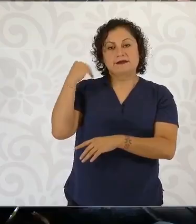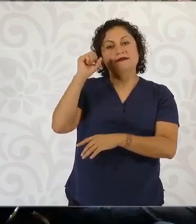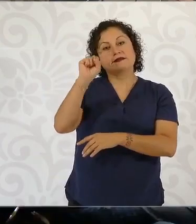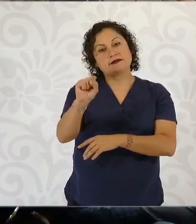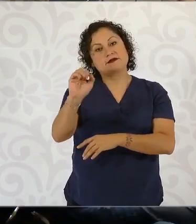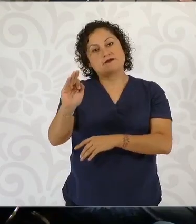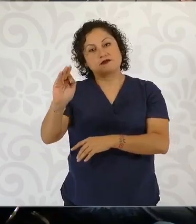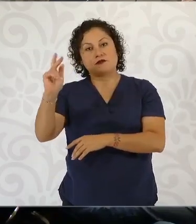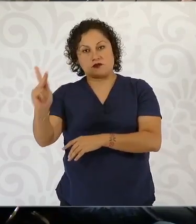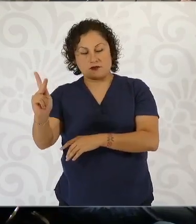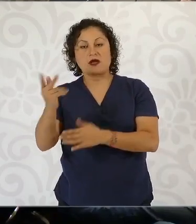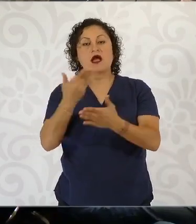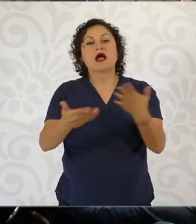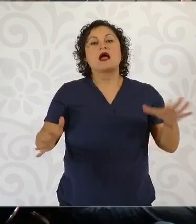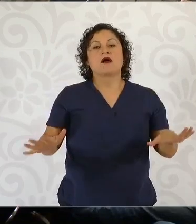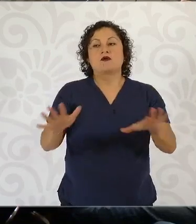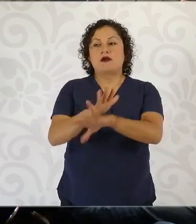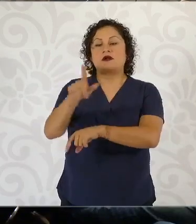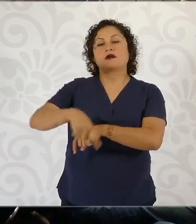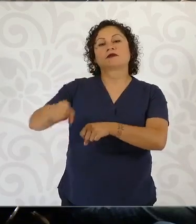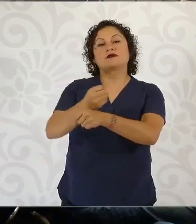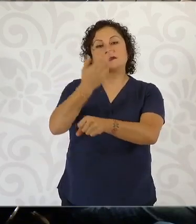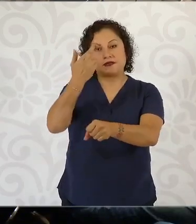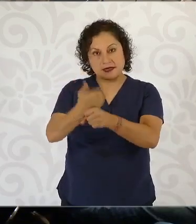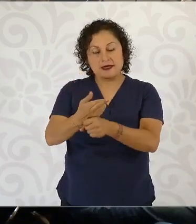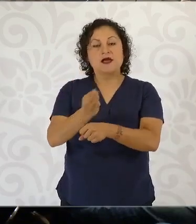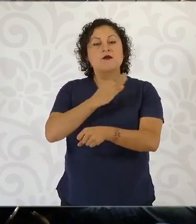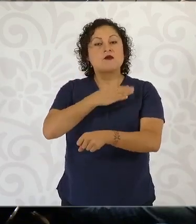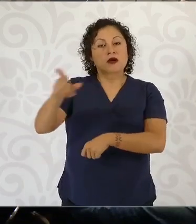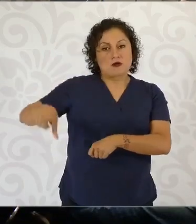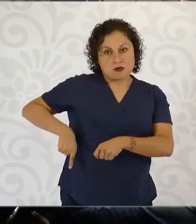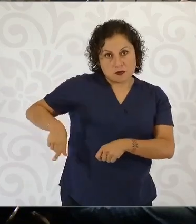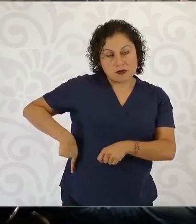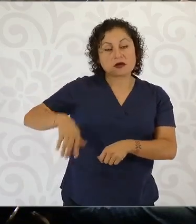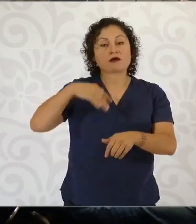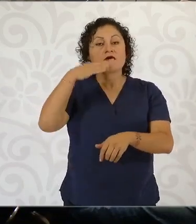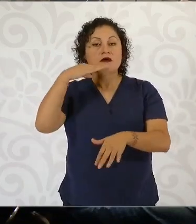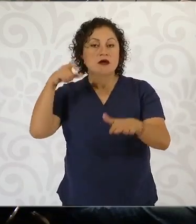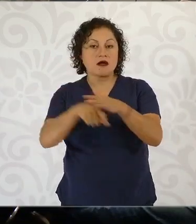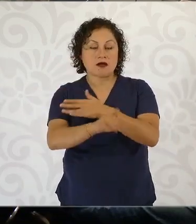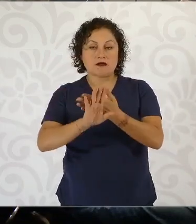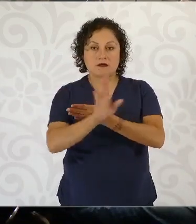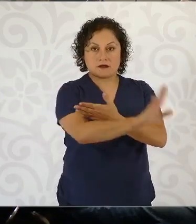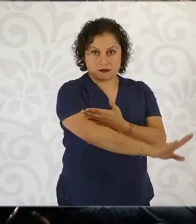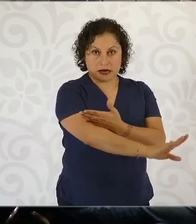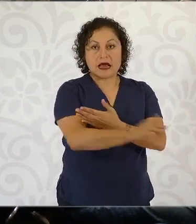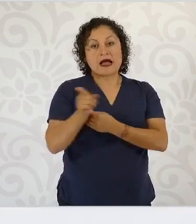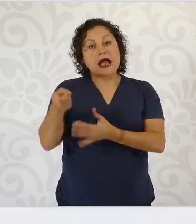hoy Secretaría Anticorrupción y de Buen Gobierno, que tiene sus órganos internos de control en cada